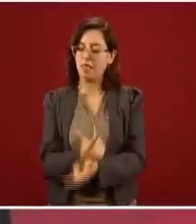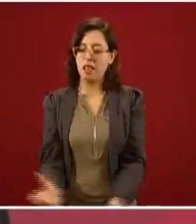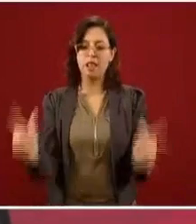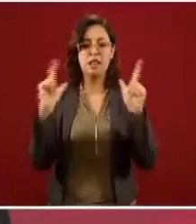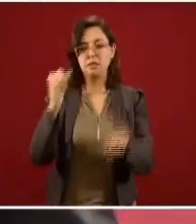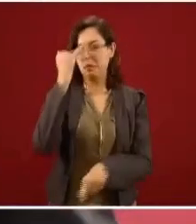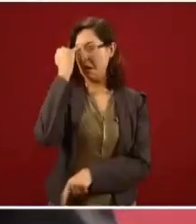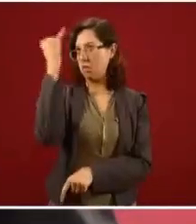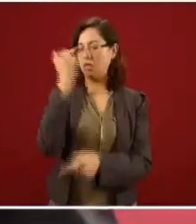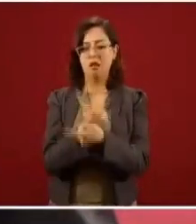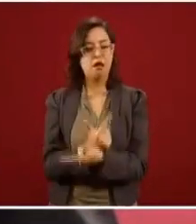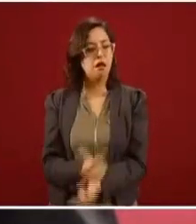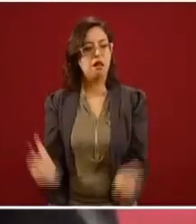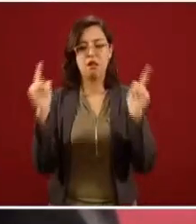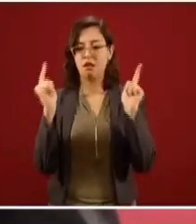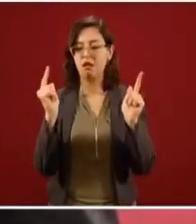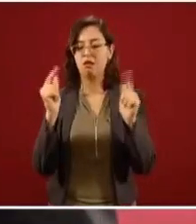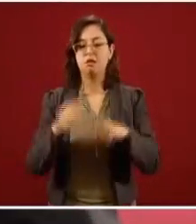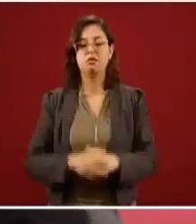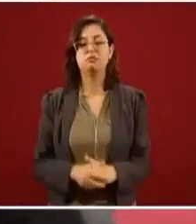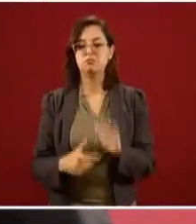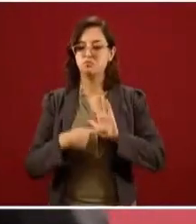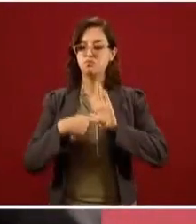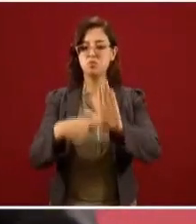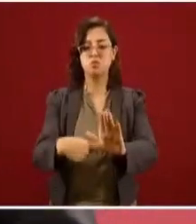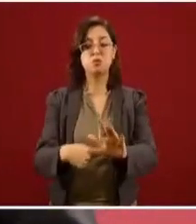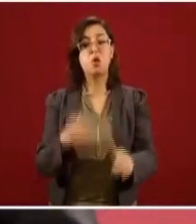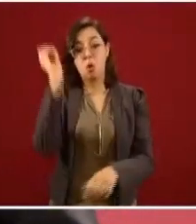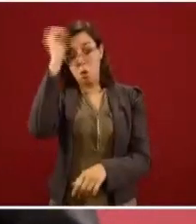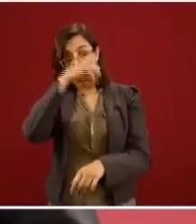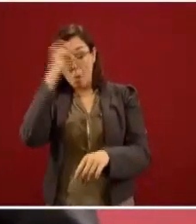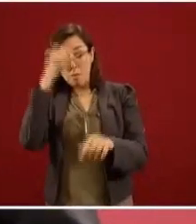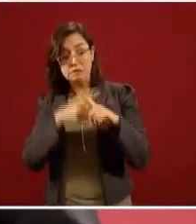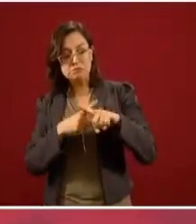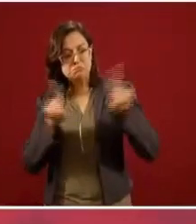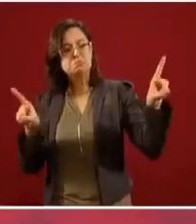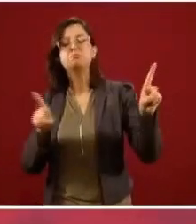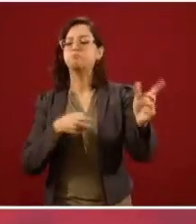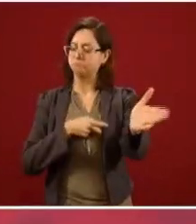manifestación de las ideas, el derecho a disentir.